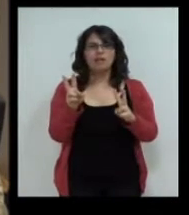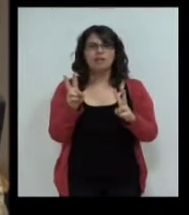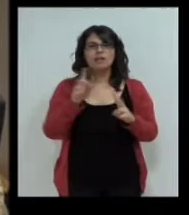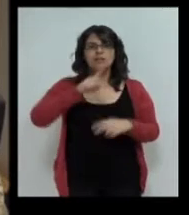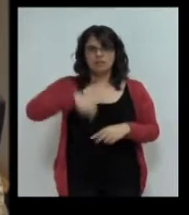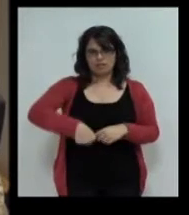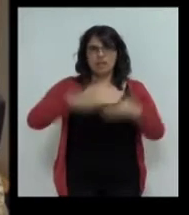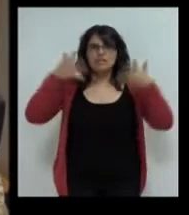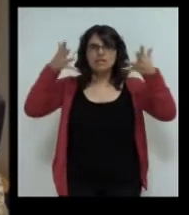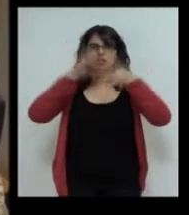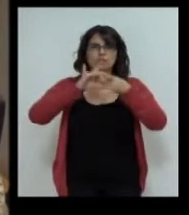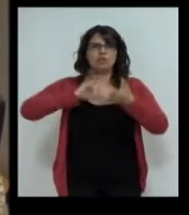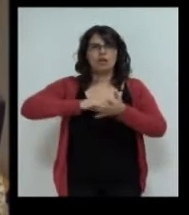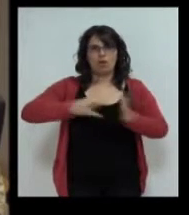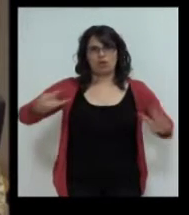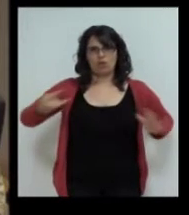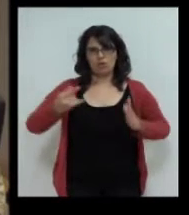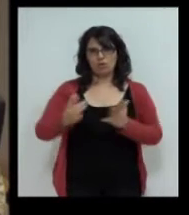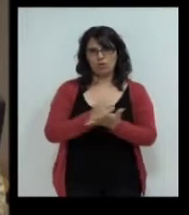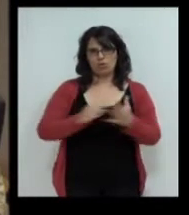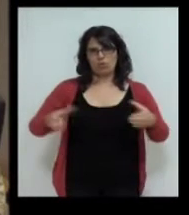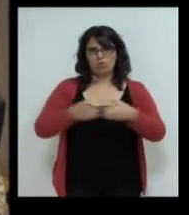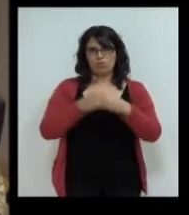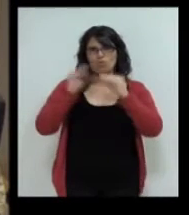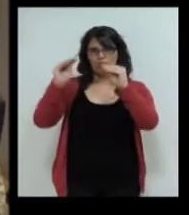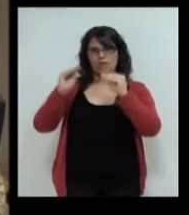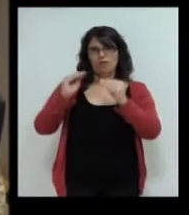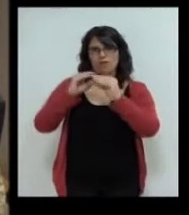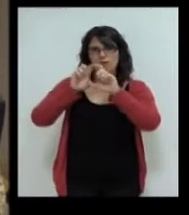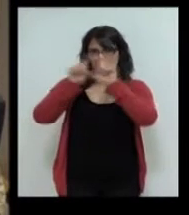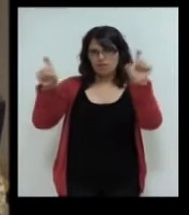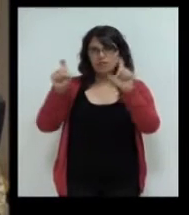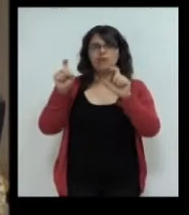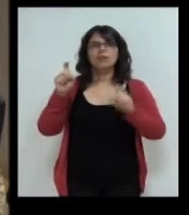asesor tecnológico, ¿no?, de todo el grupo y todo lo que significa